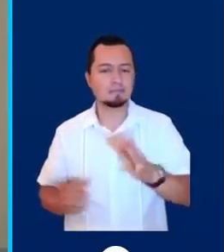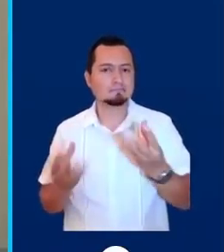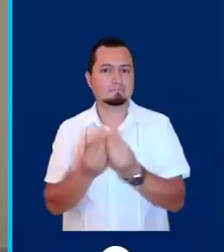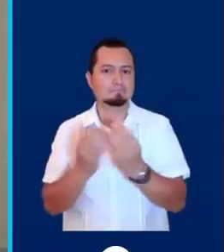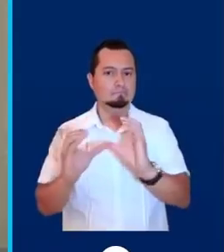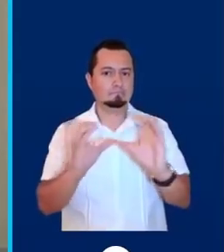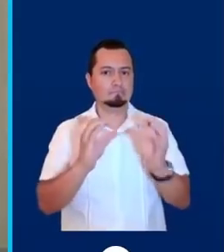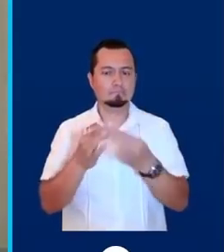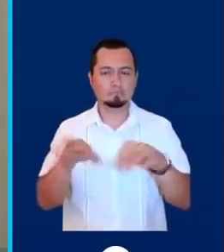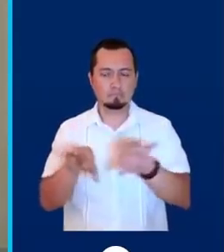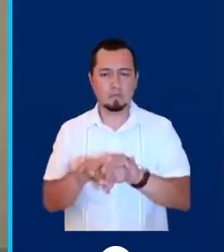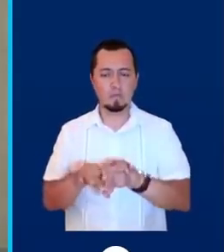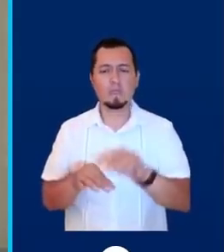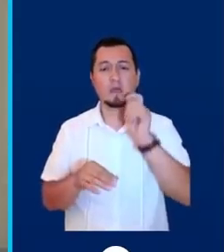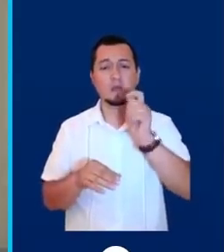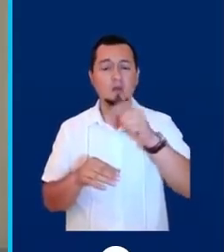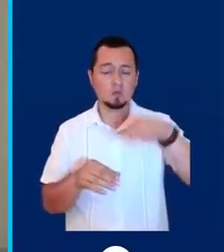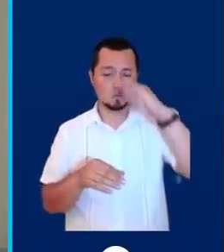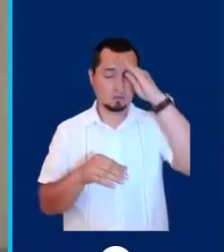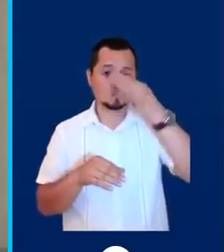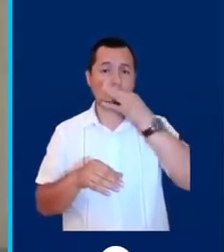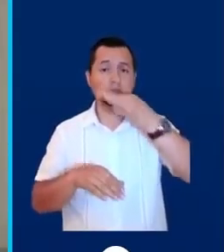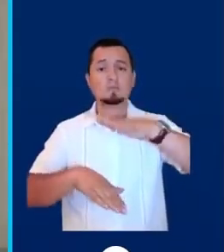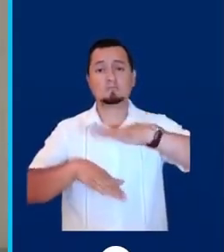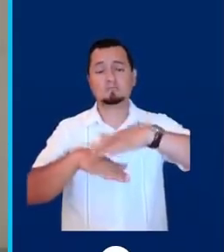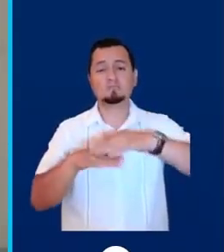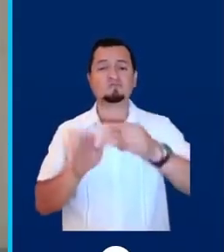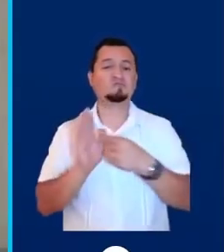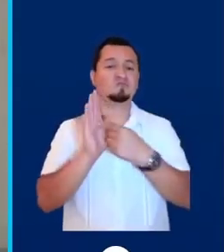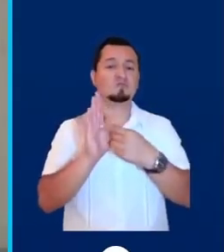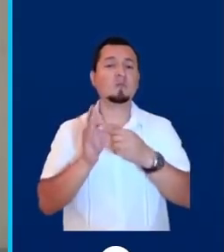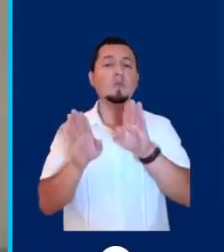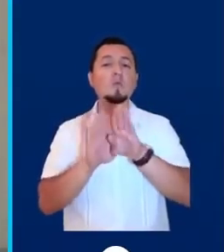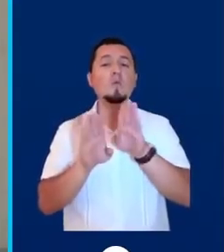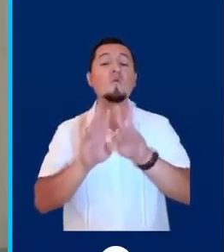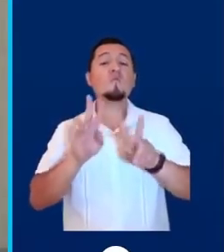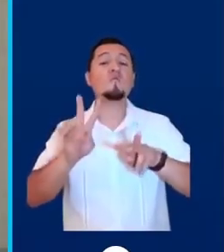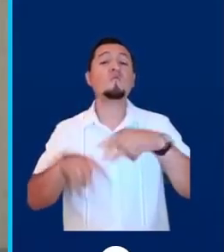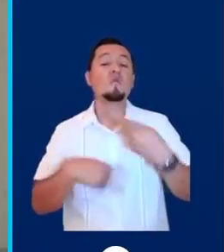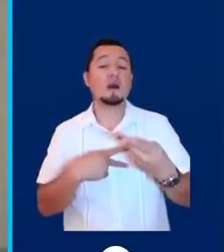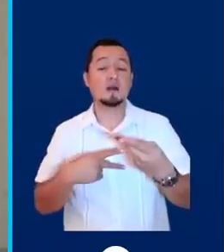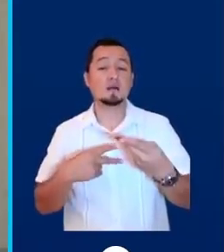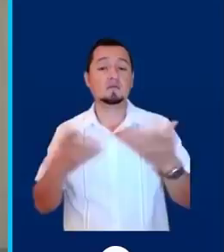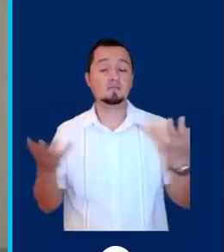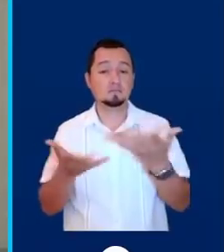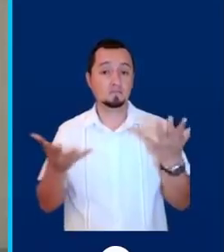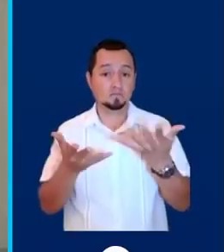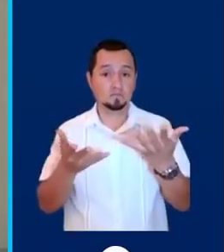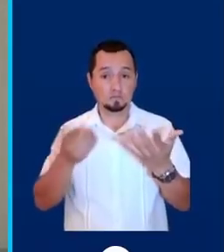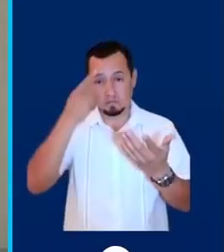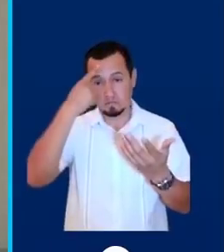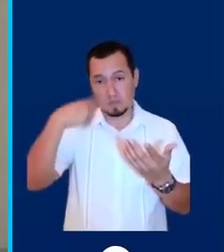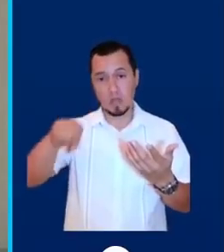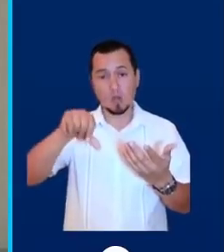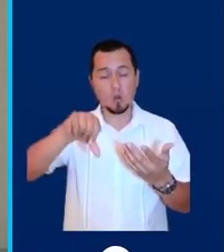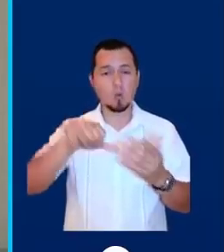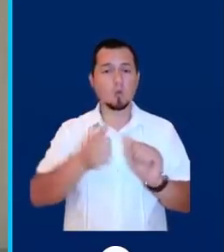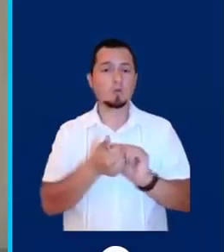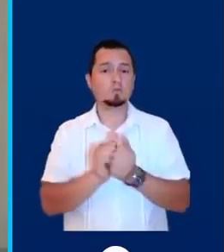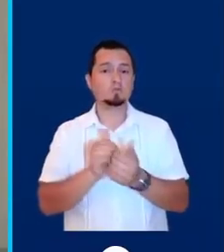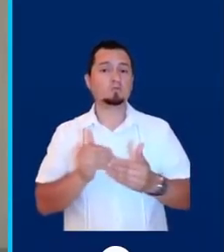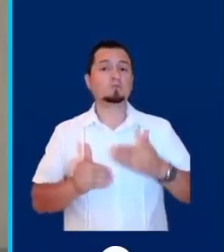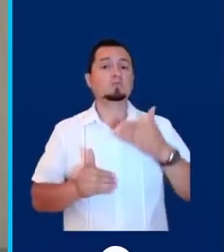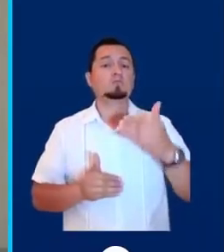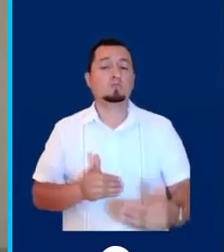Estamos, por ello, el día de hoy presentando toda la estrategia que nos va a permitir dar este paso tan